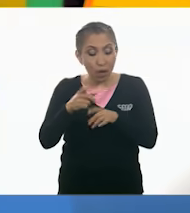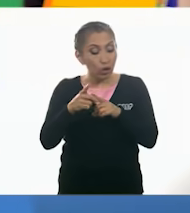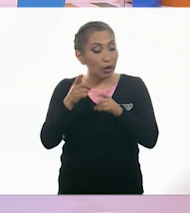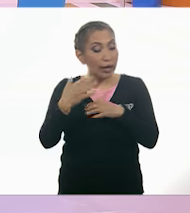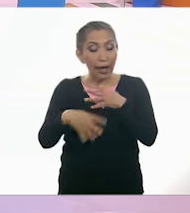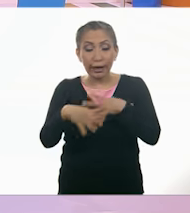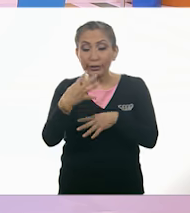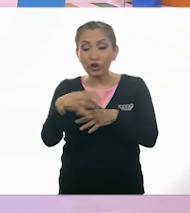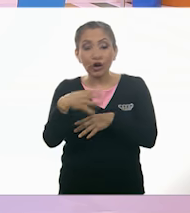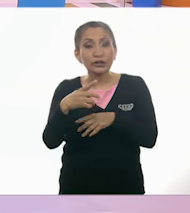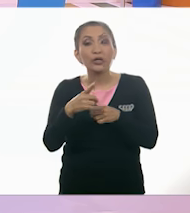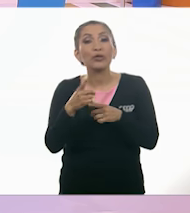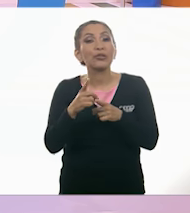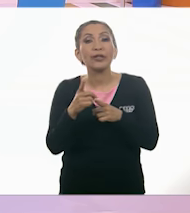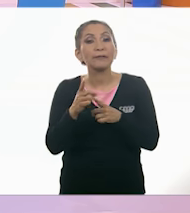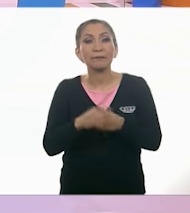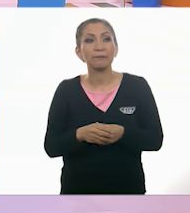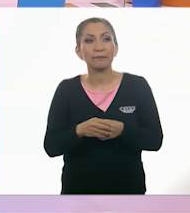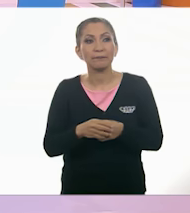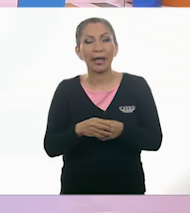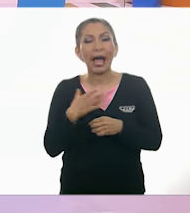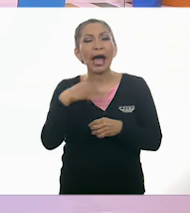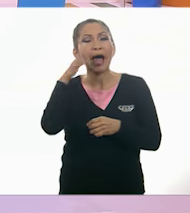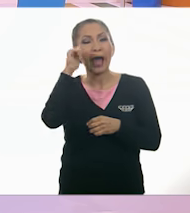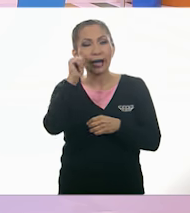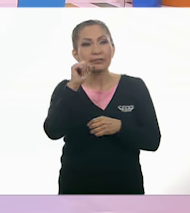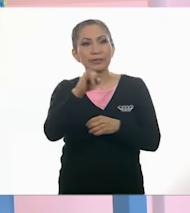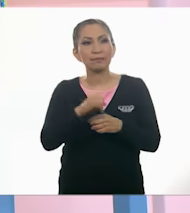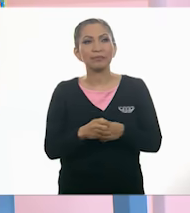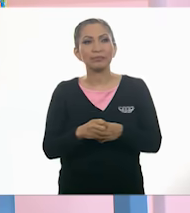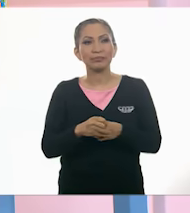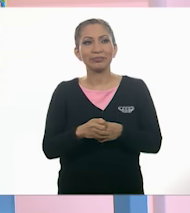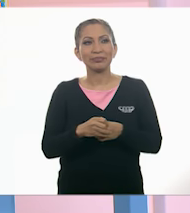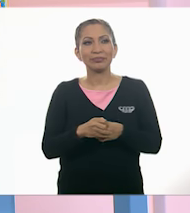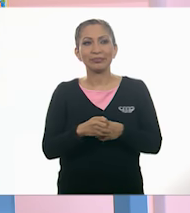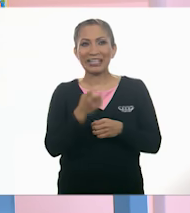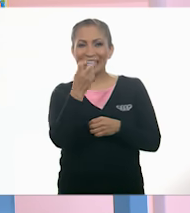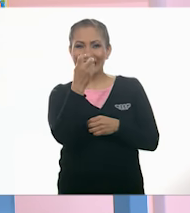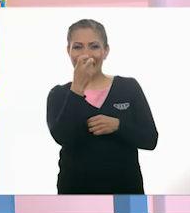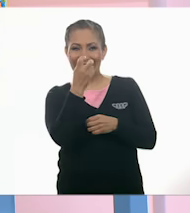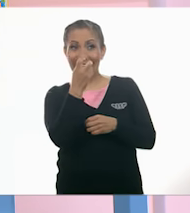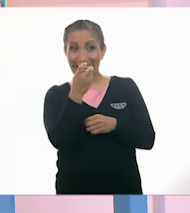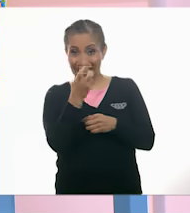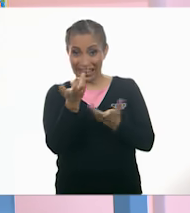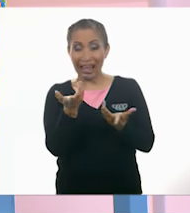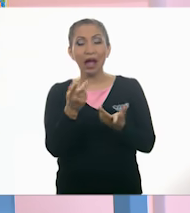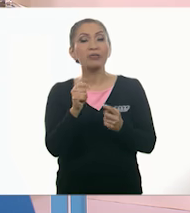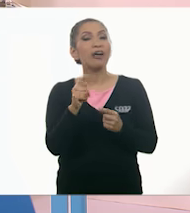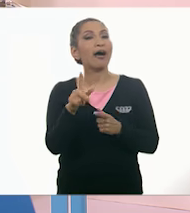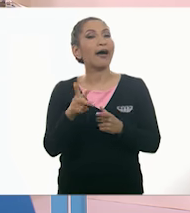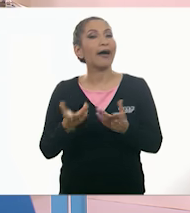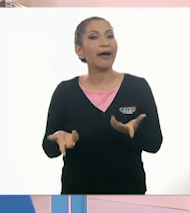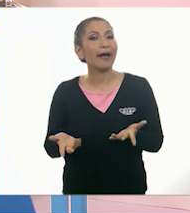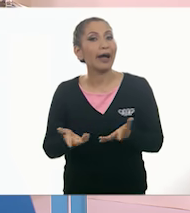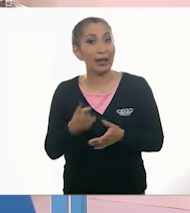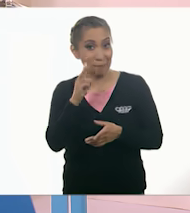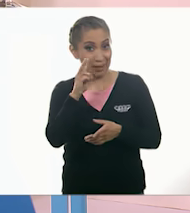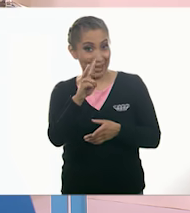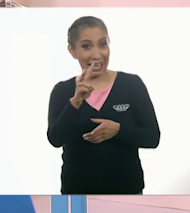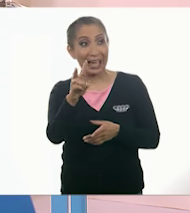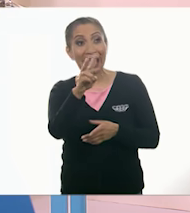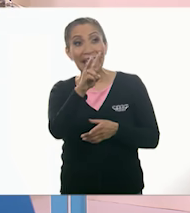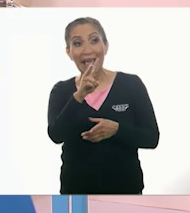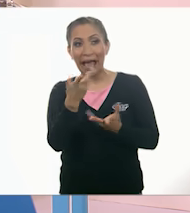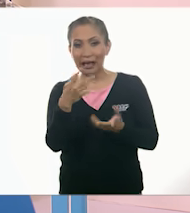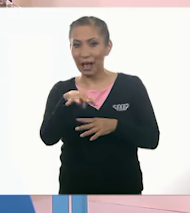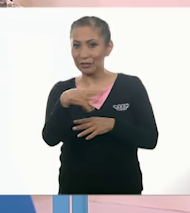número 14, ¿cuál es? Sí, ese sí me acuerdo. Y aquí está. ¿Qué tal? ¿Lo ven todos?